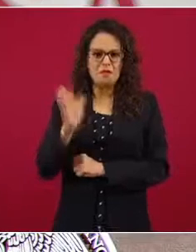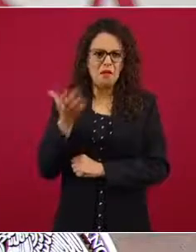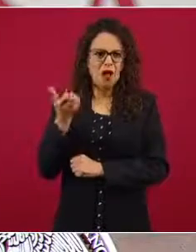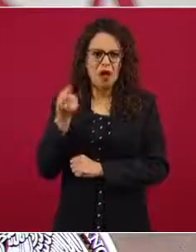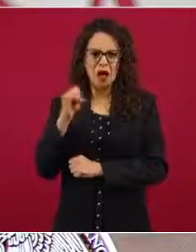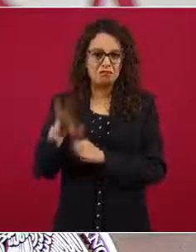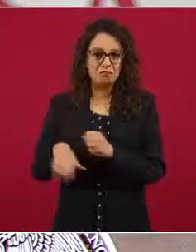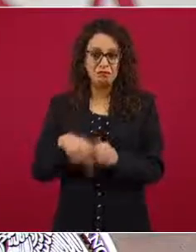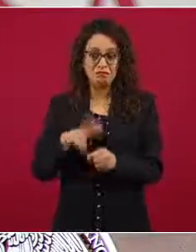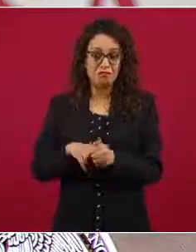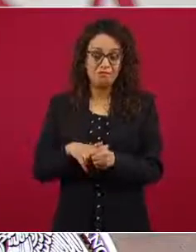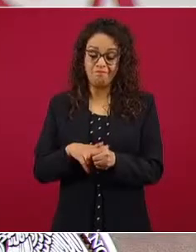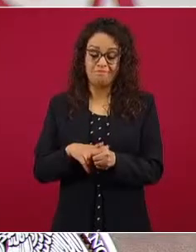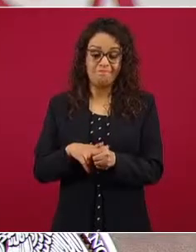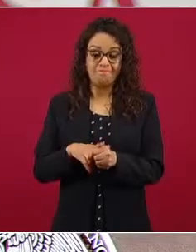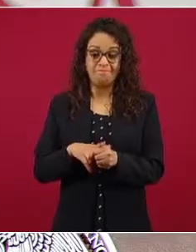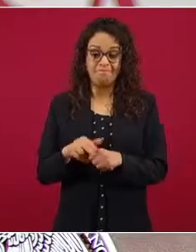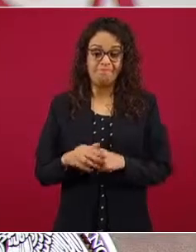y